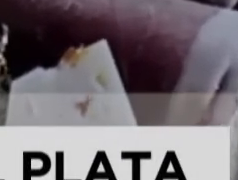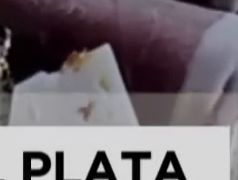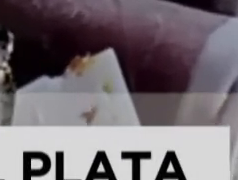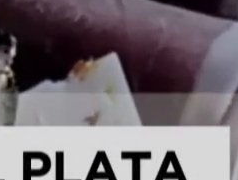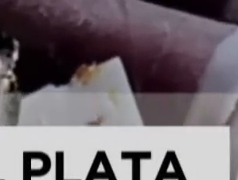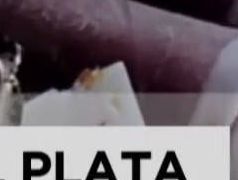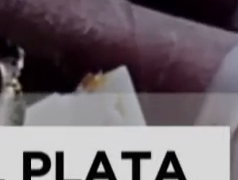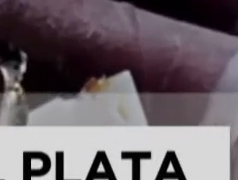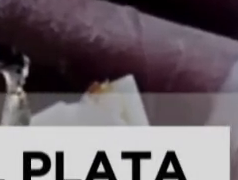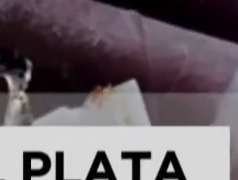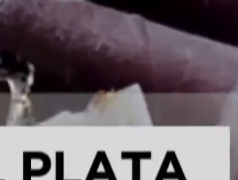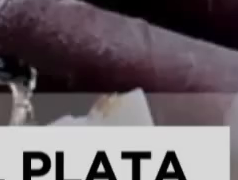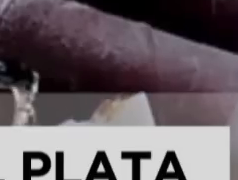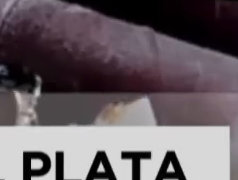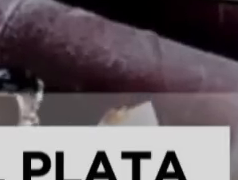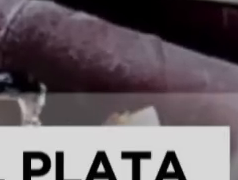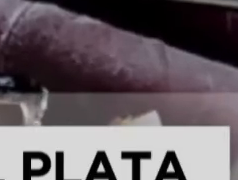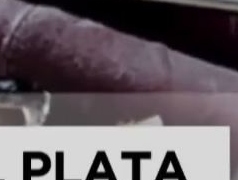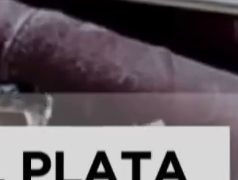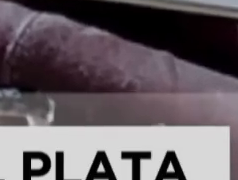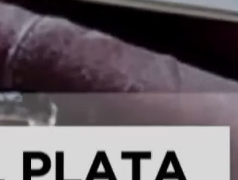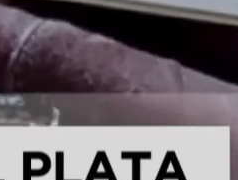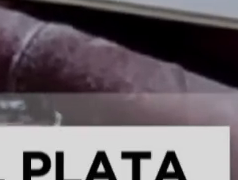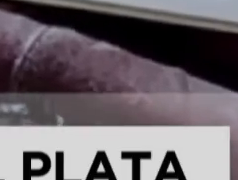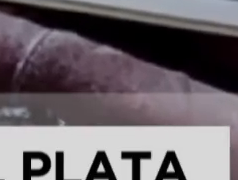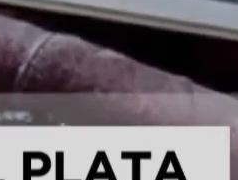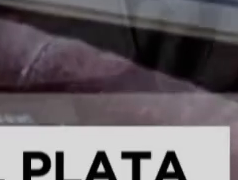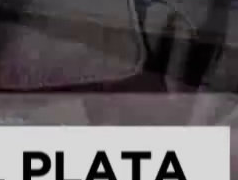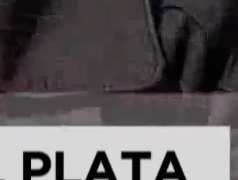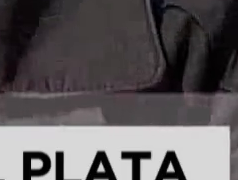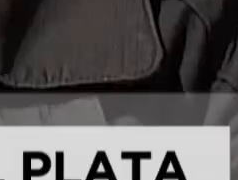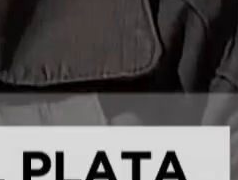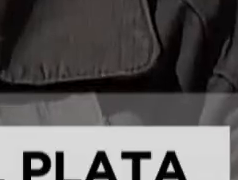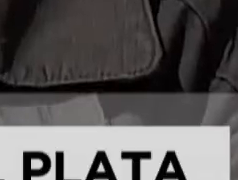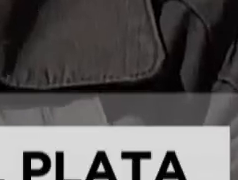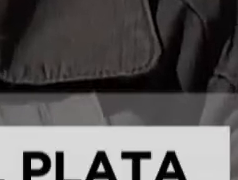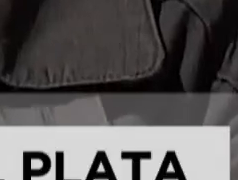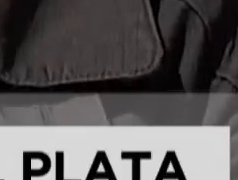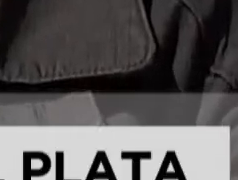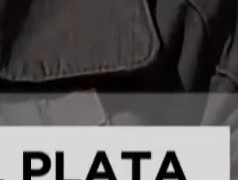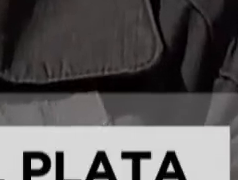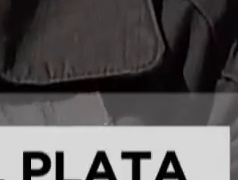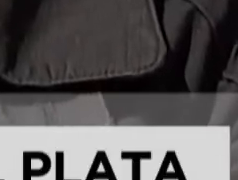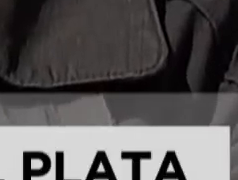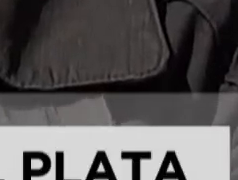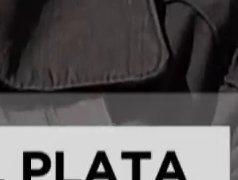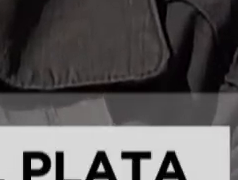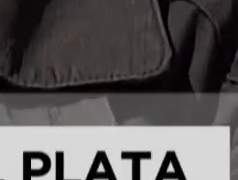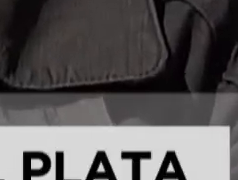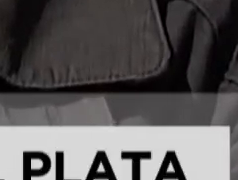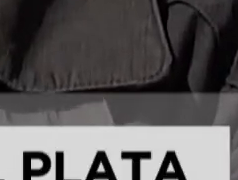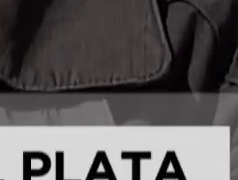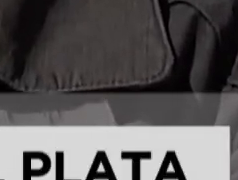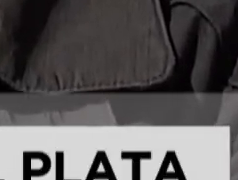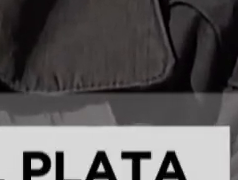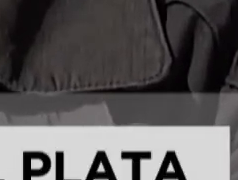jefe de inteligencia del Batallón 201 inteligencia que operaba desde campo de mayo eh